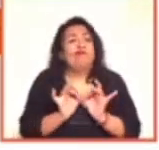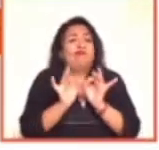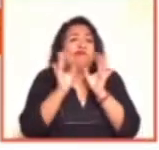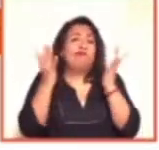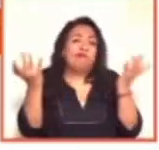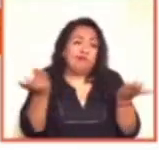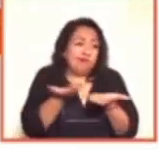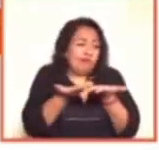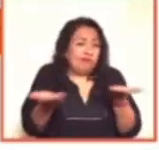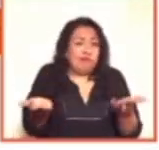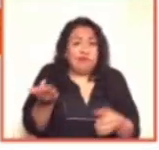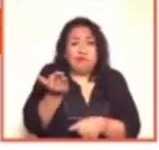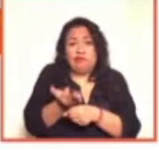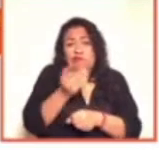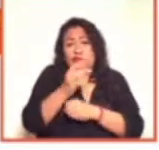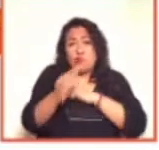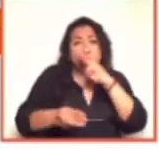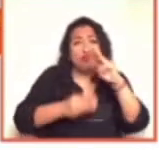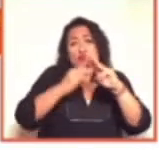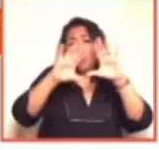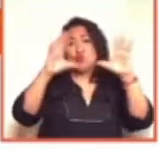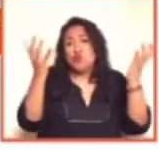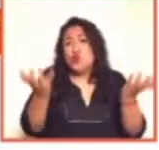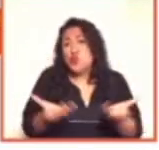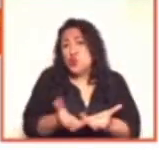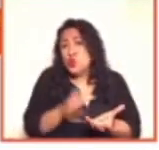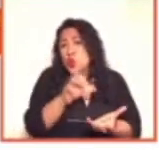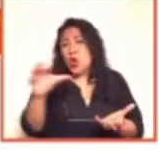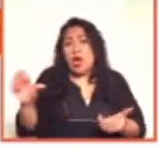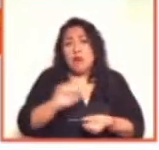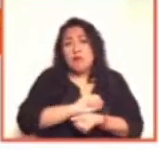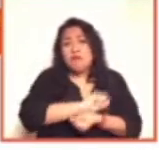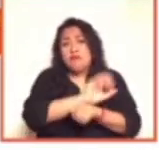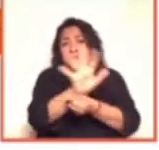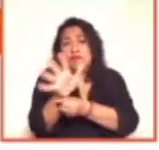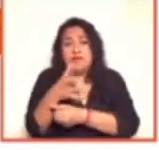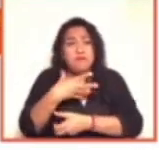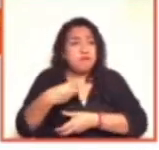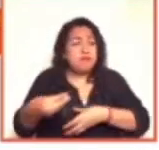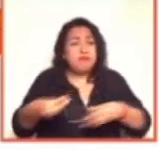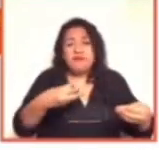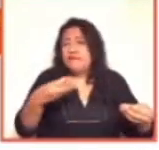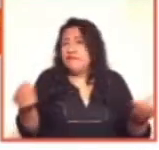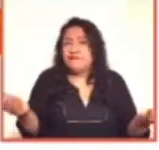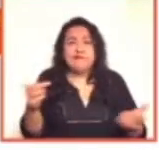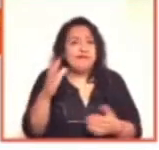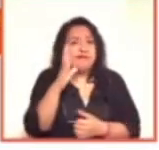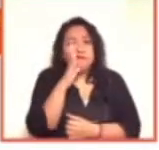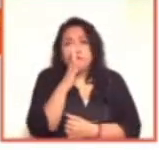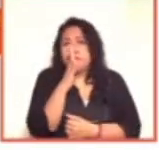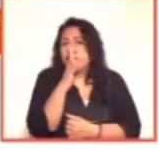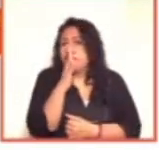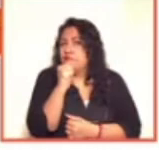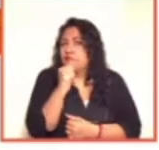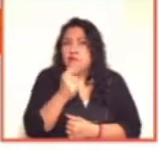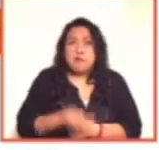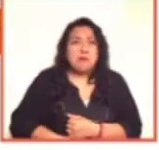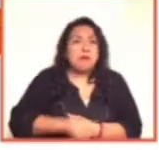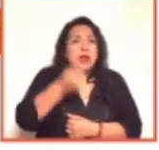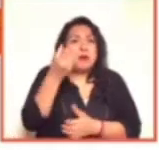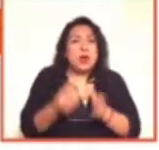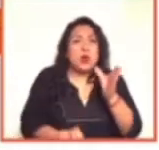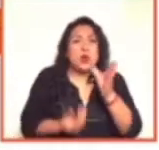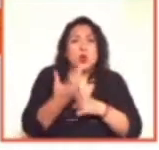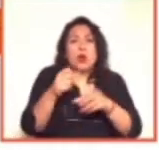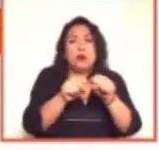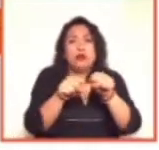estamos atravesando mundialmente debido a la pandemia del coronavirus, pues también no pudo tener su estreno en salas comerciales, ¿no?